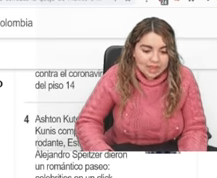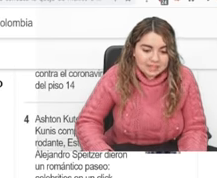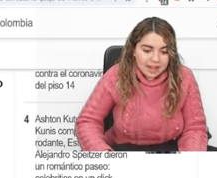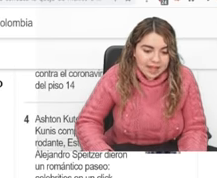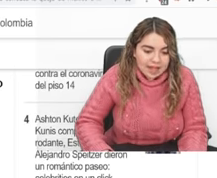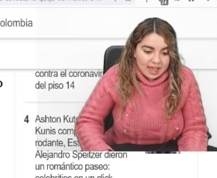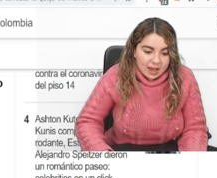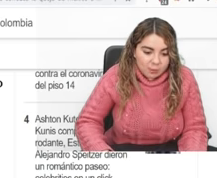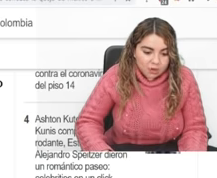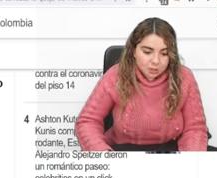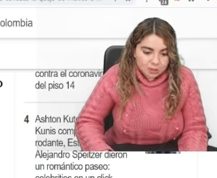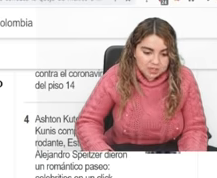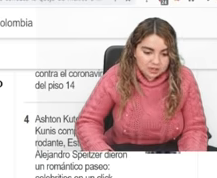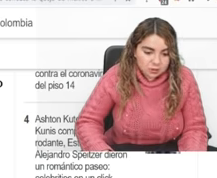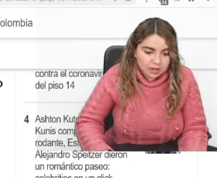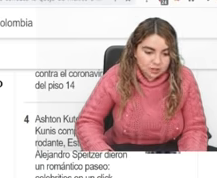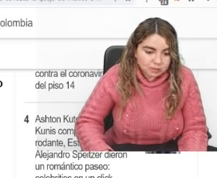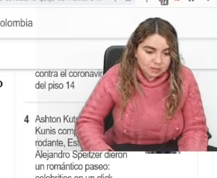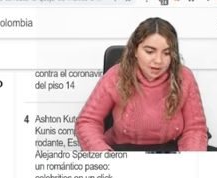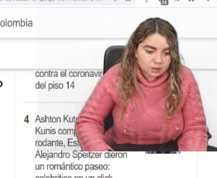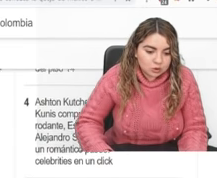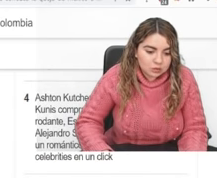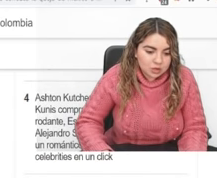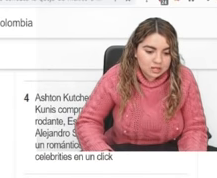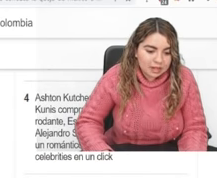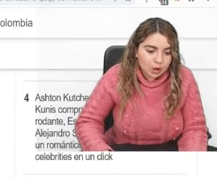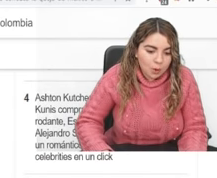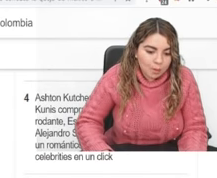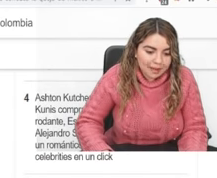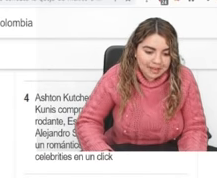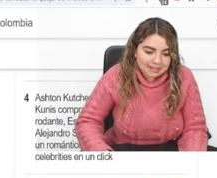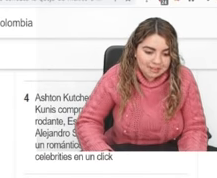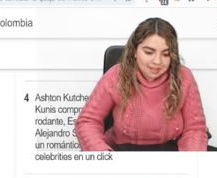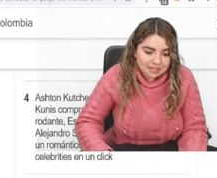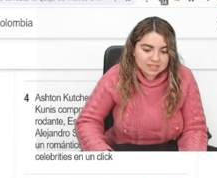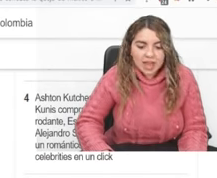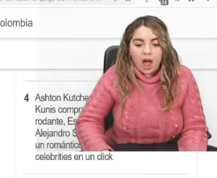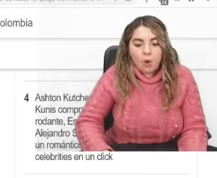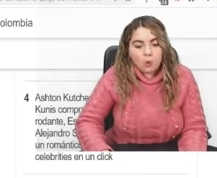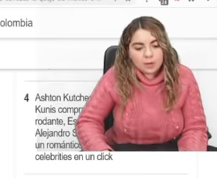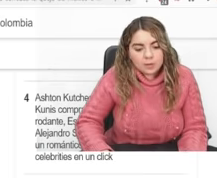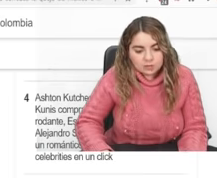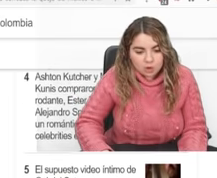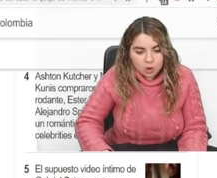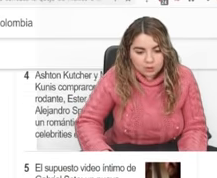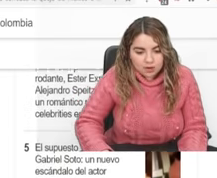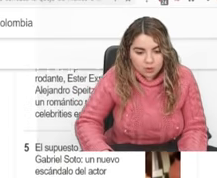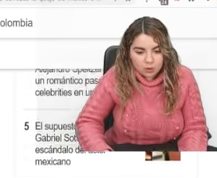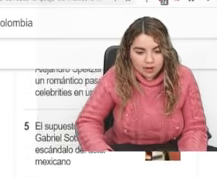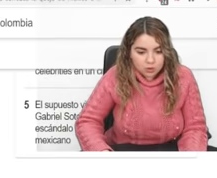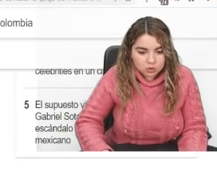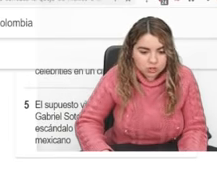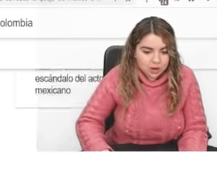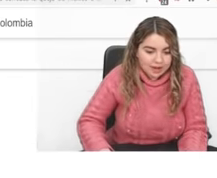Biden será el próximo presidente y Donald Trump terminará sus funciones, tal como lo marcan las tendencias, aun cuando Andrés Manuel López Obrador